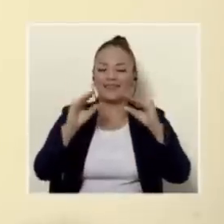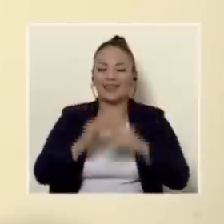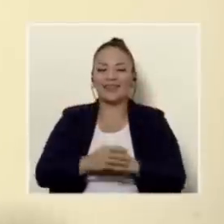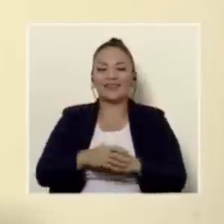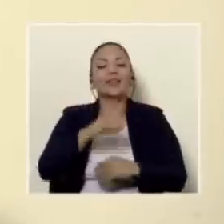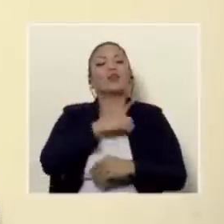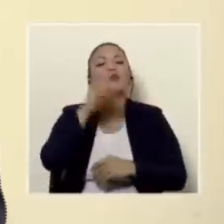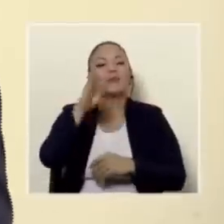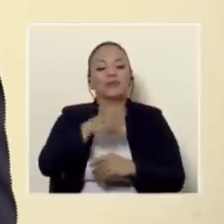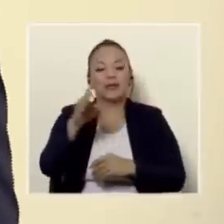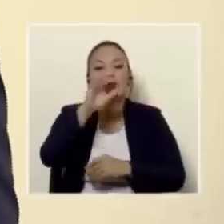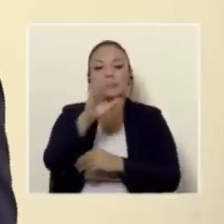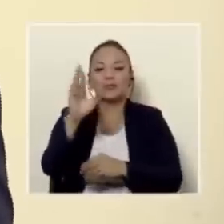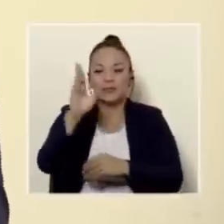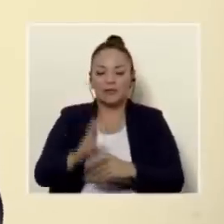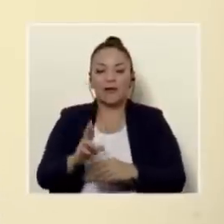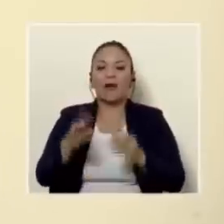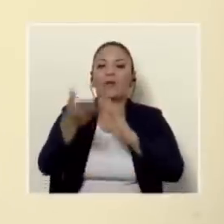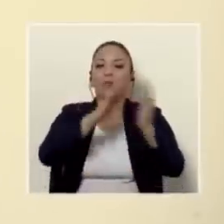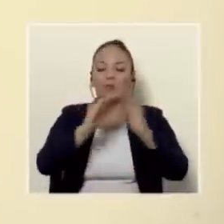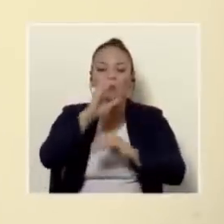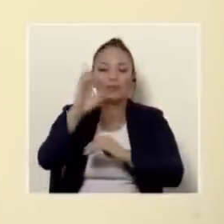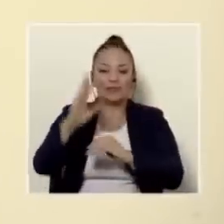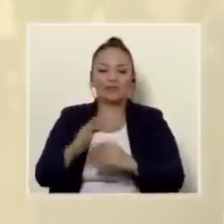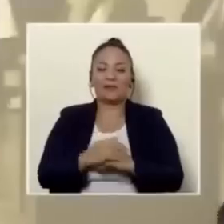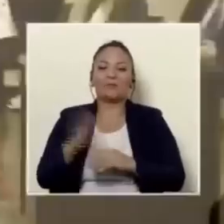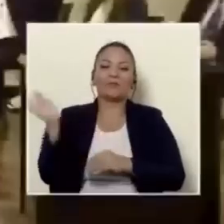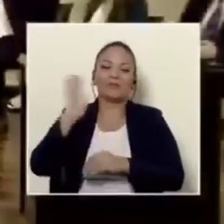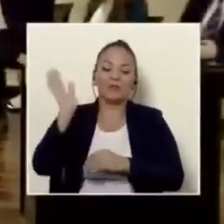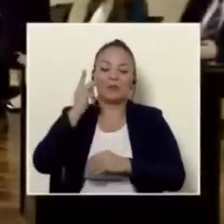tardes y que Dios bendiga a Costa Rica y al pueblo de Costa